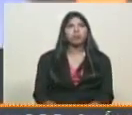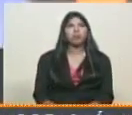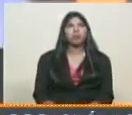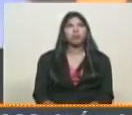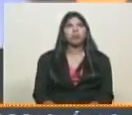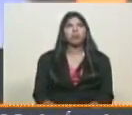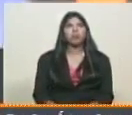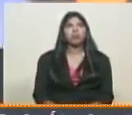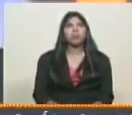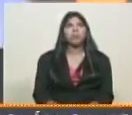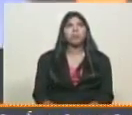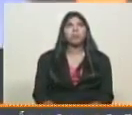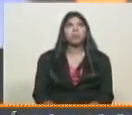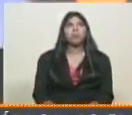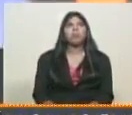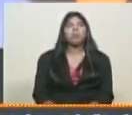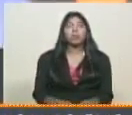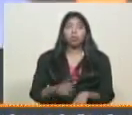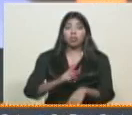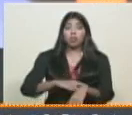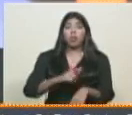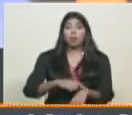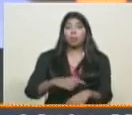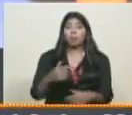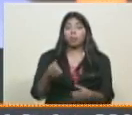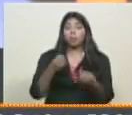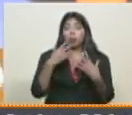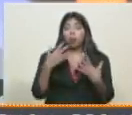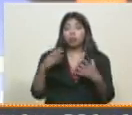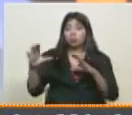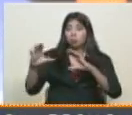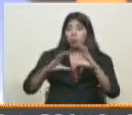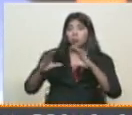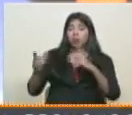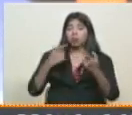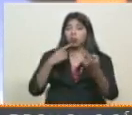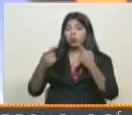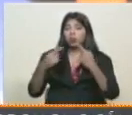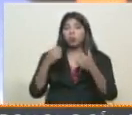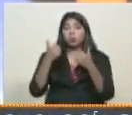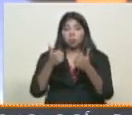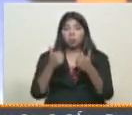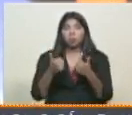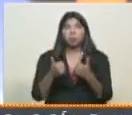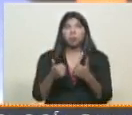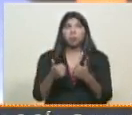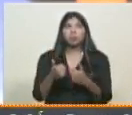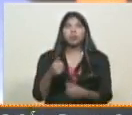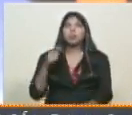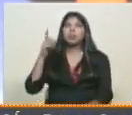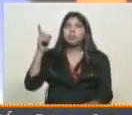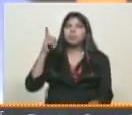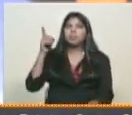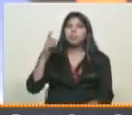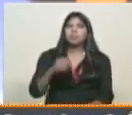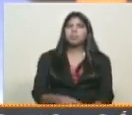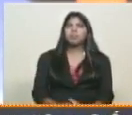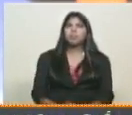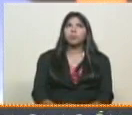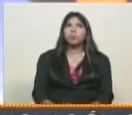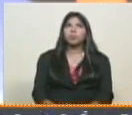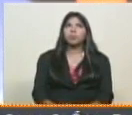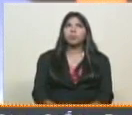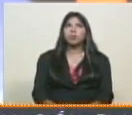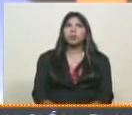contigo esta conversación además que está bien nutrida para también hacer el análisis de lo que fue la participación de venezuela en esta sesión